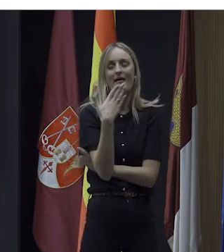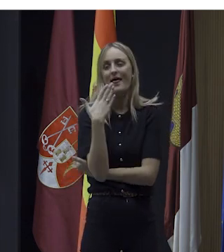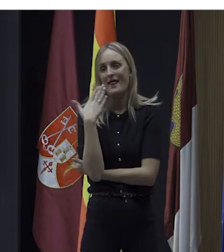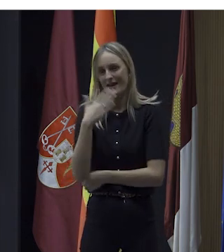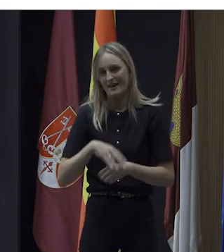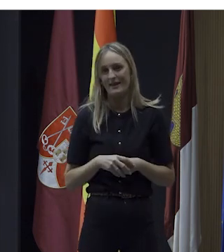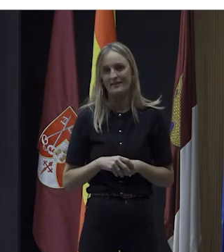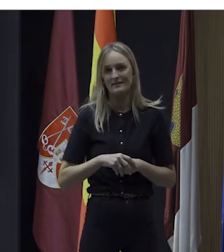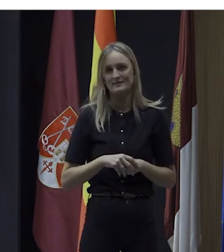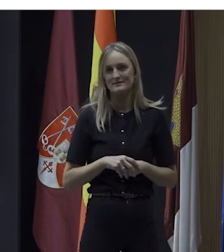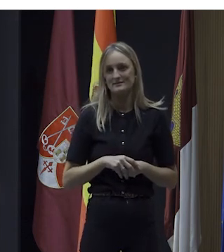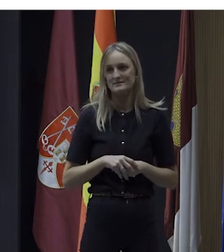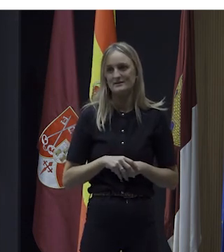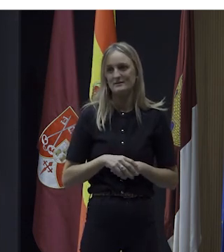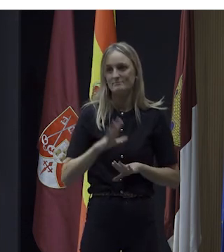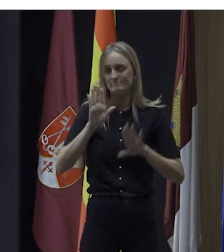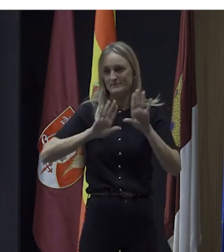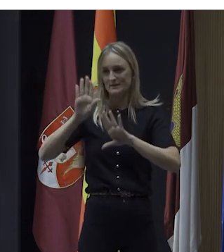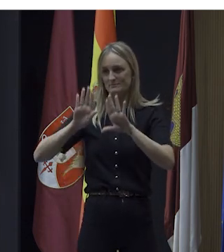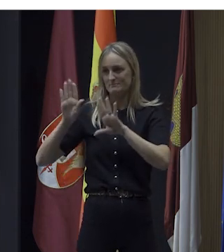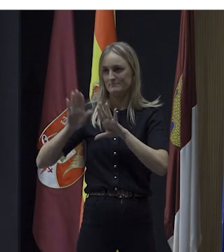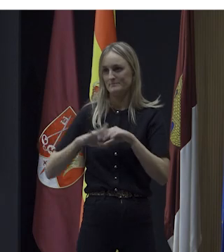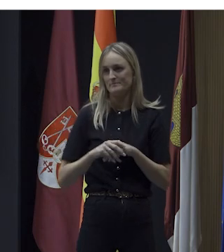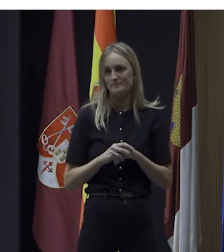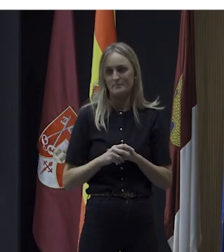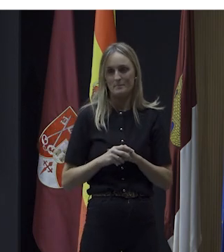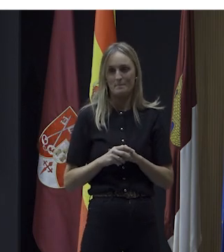Gracias. ¿Hay más preguntas?